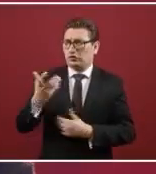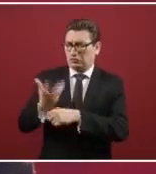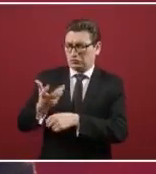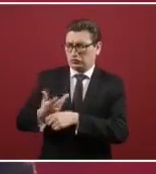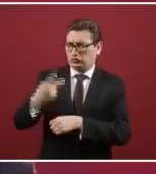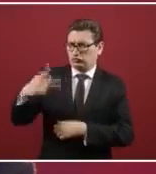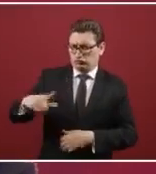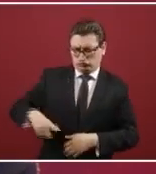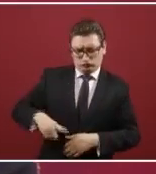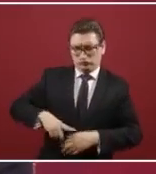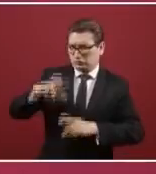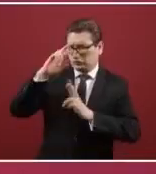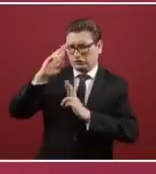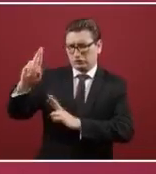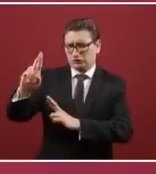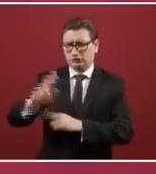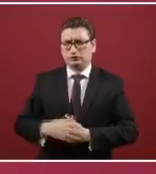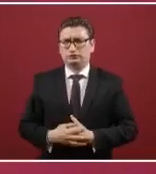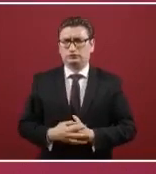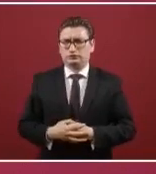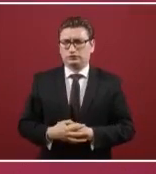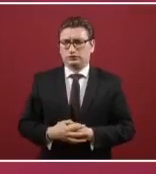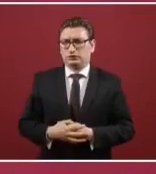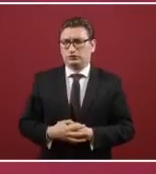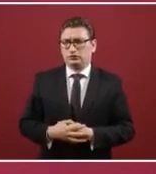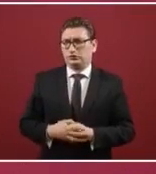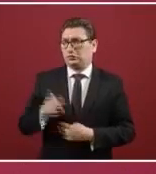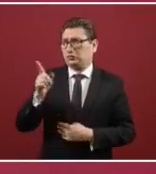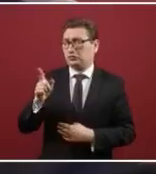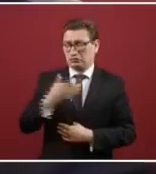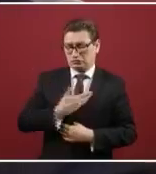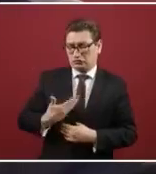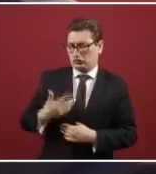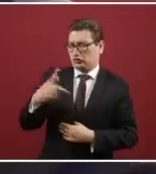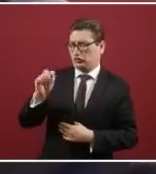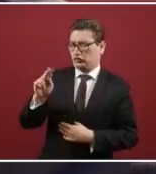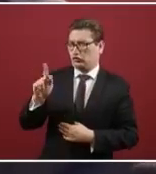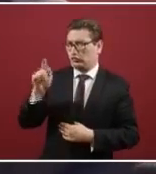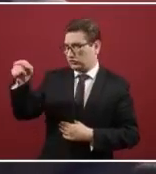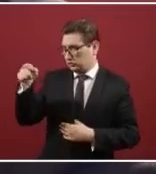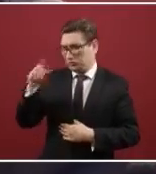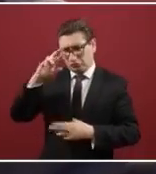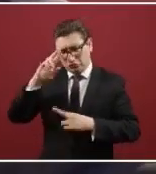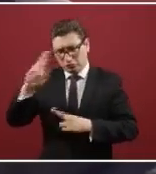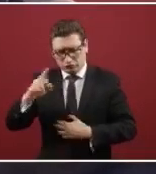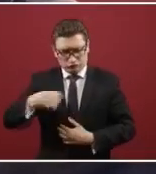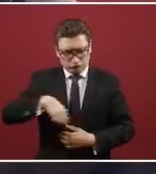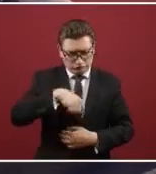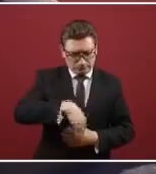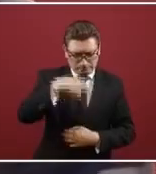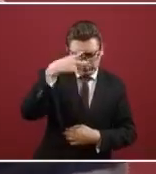Estados Unidos, de Norteamérica, del país que él representa, que nosotros somos